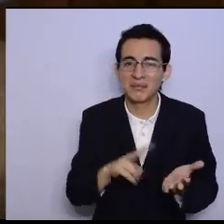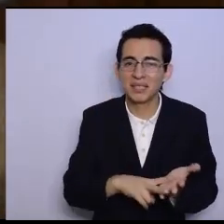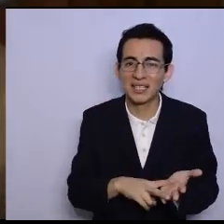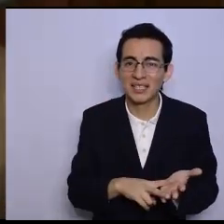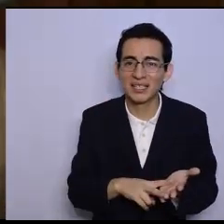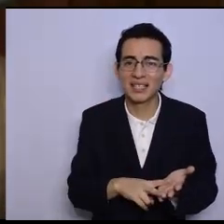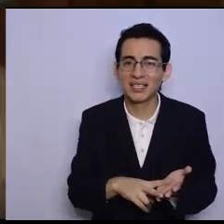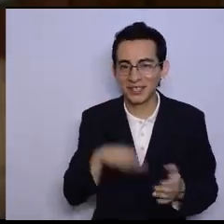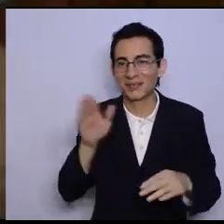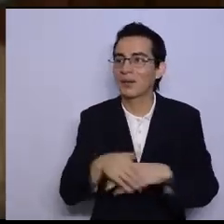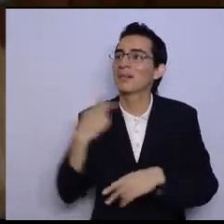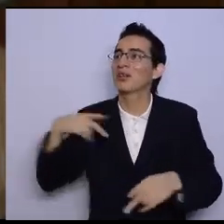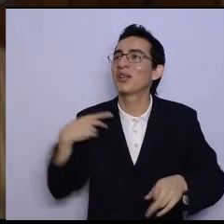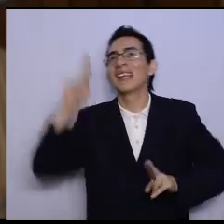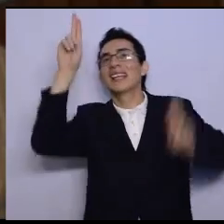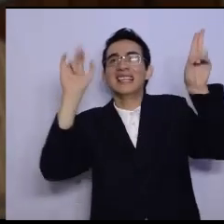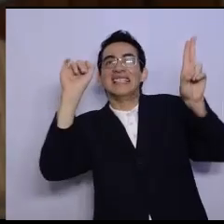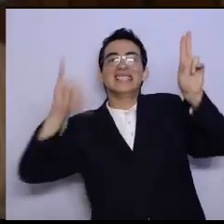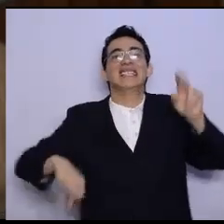Ya hasta gritan.